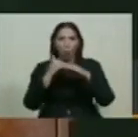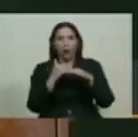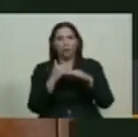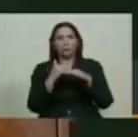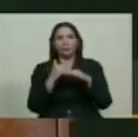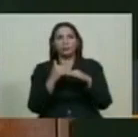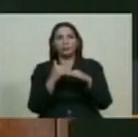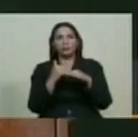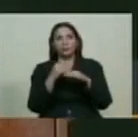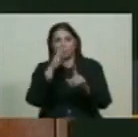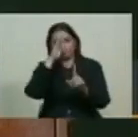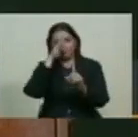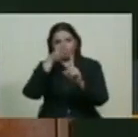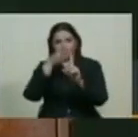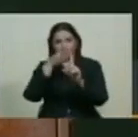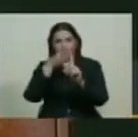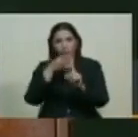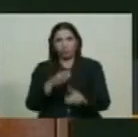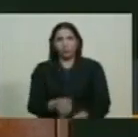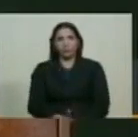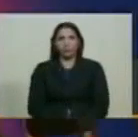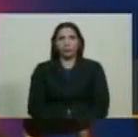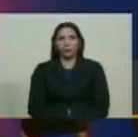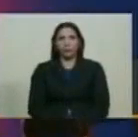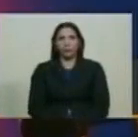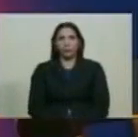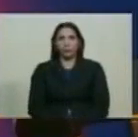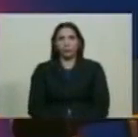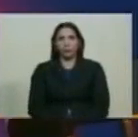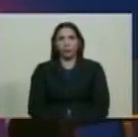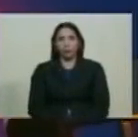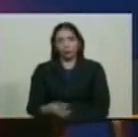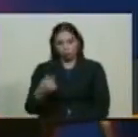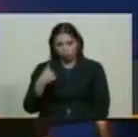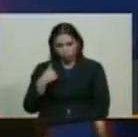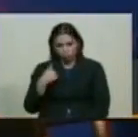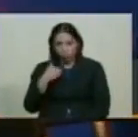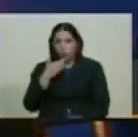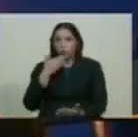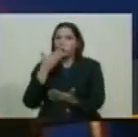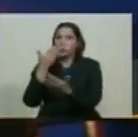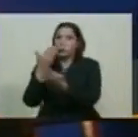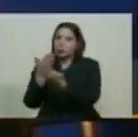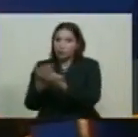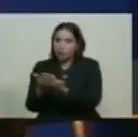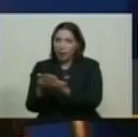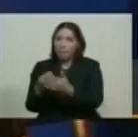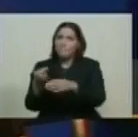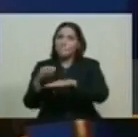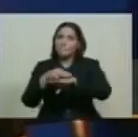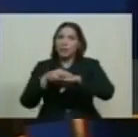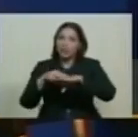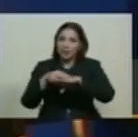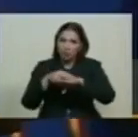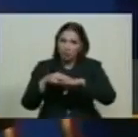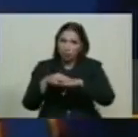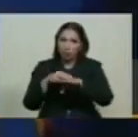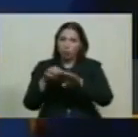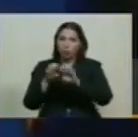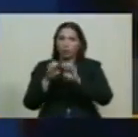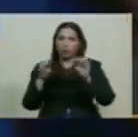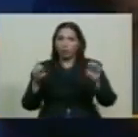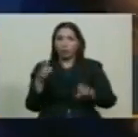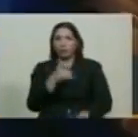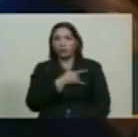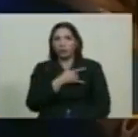vicepresidenta, y le vamos a solicitar al ministro de Educación Universitaria y mi persona autorización al